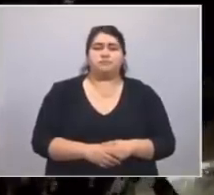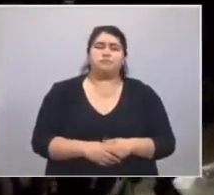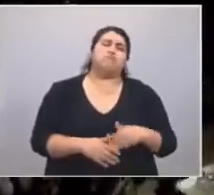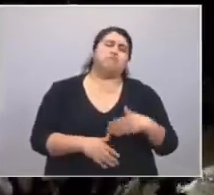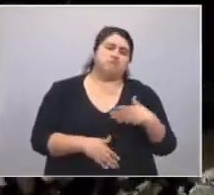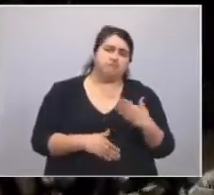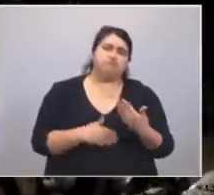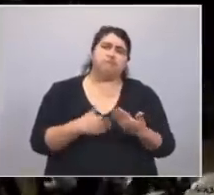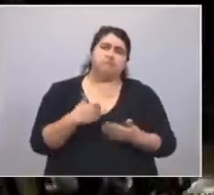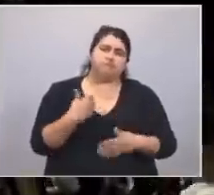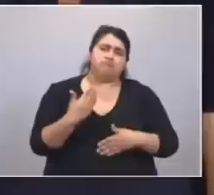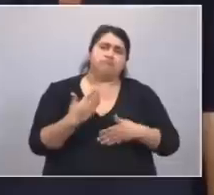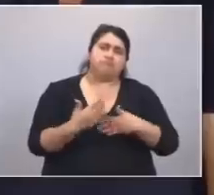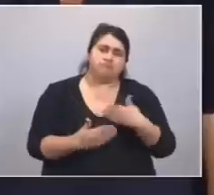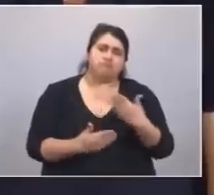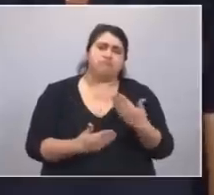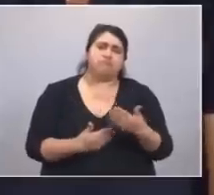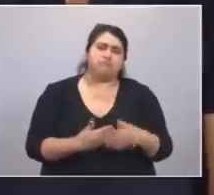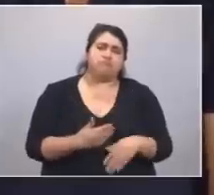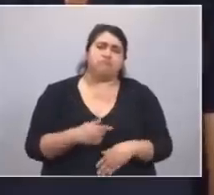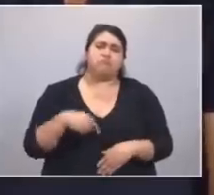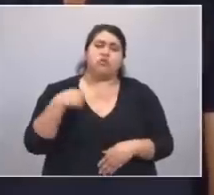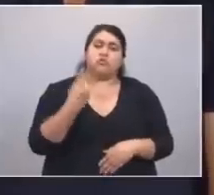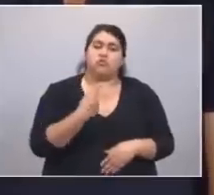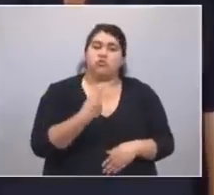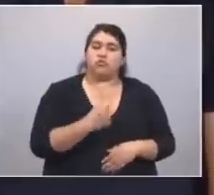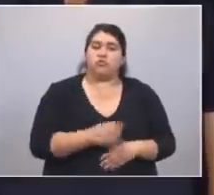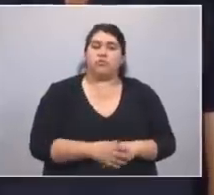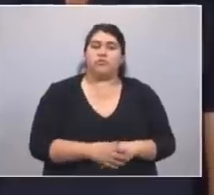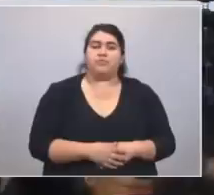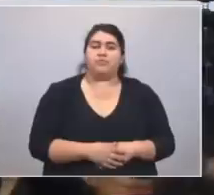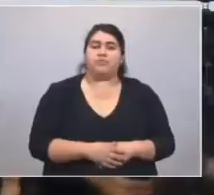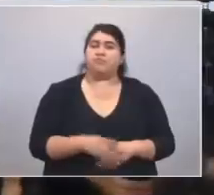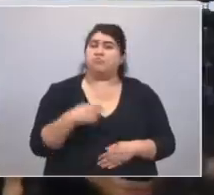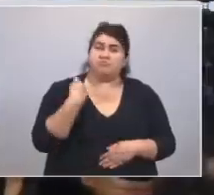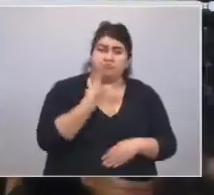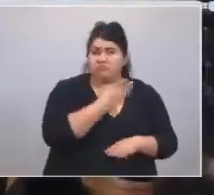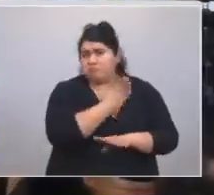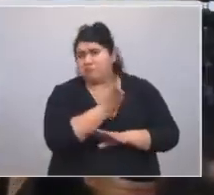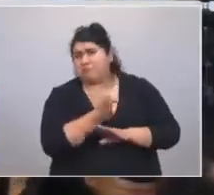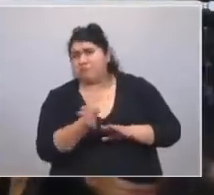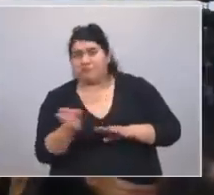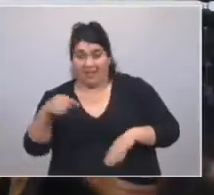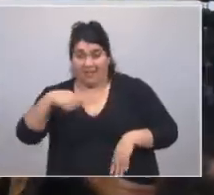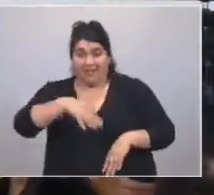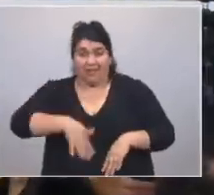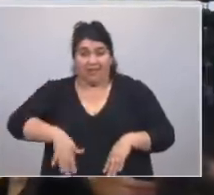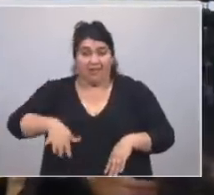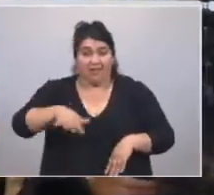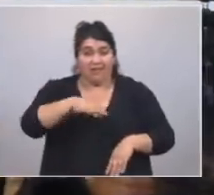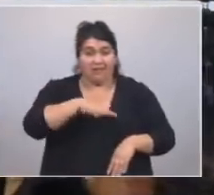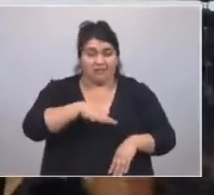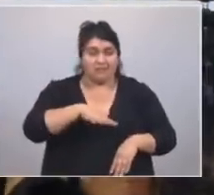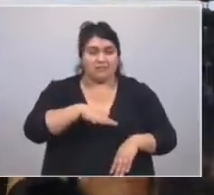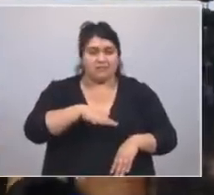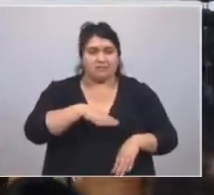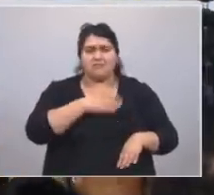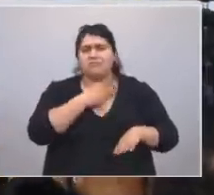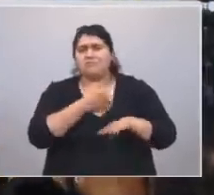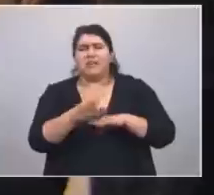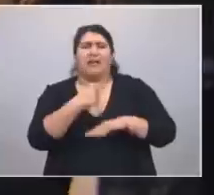Seguimos y dimos la vuelta. Y cuando entrábamos a esta calle,